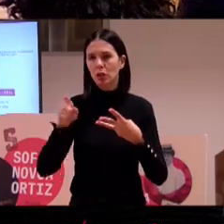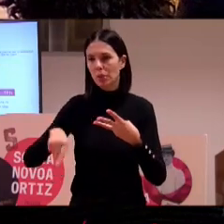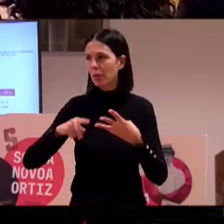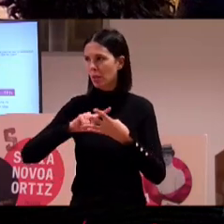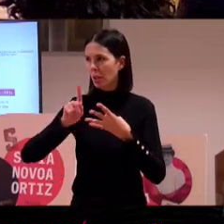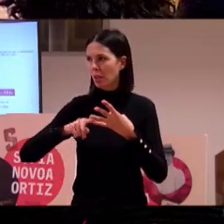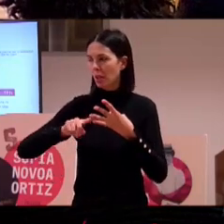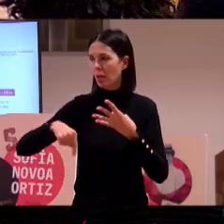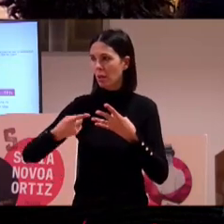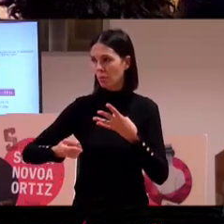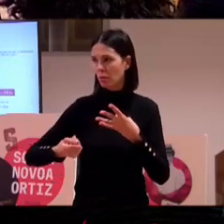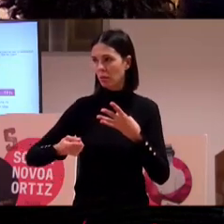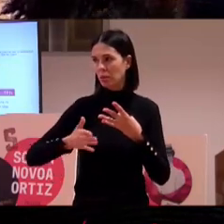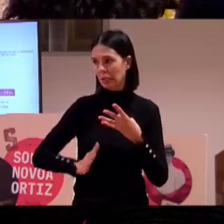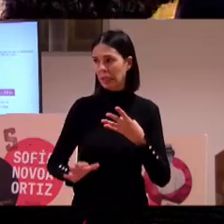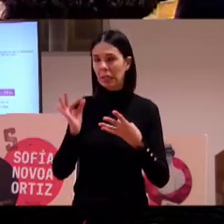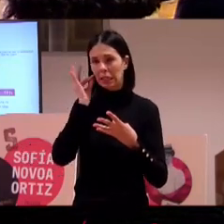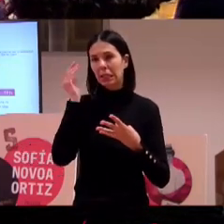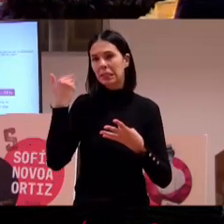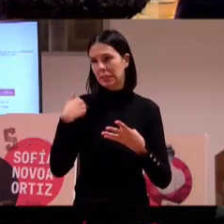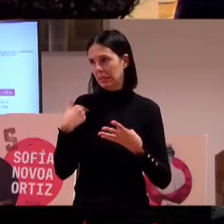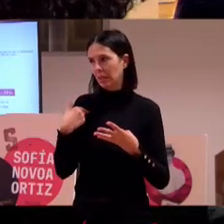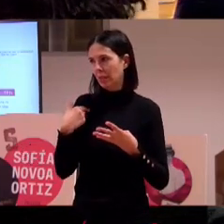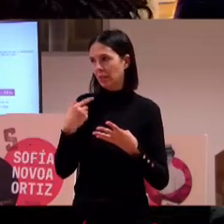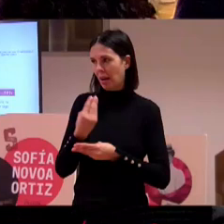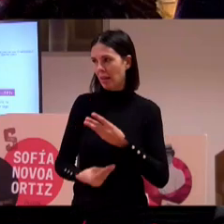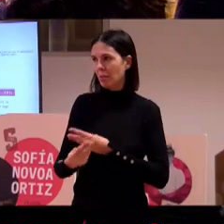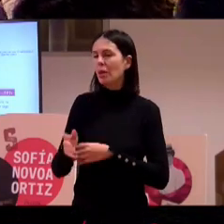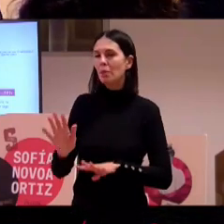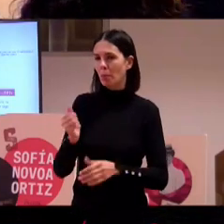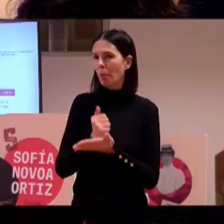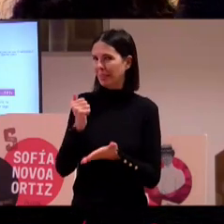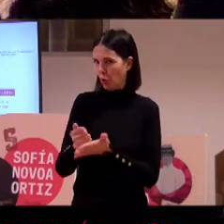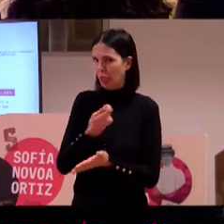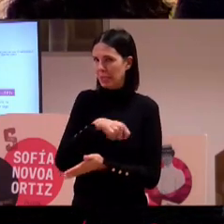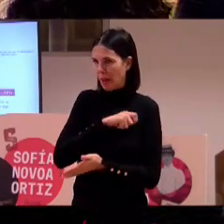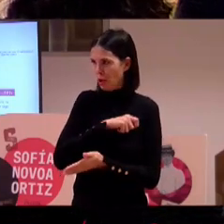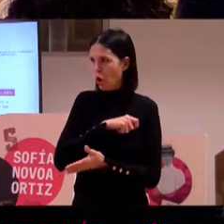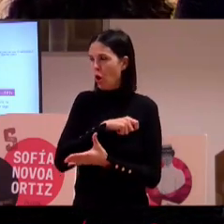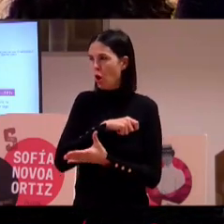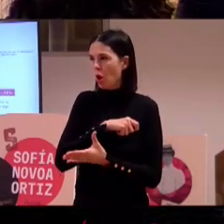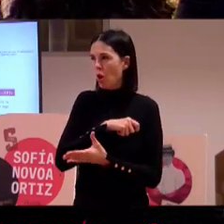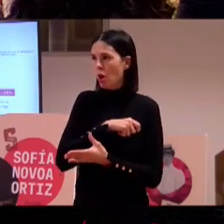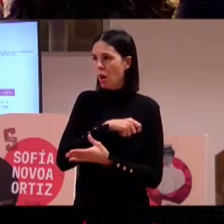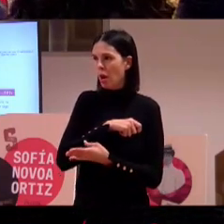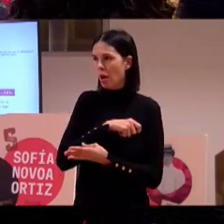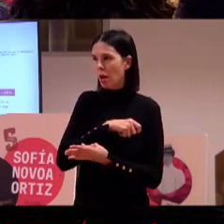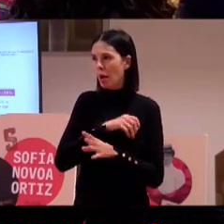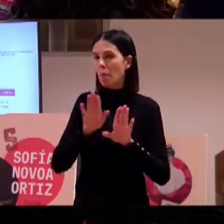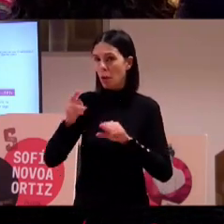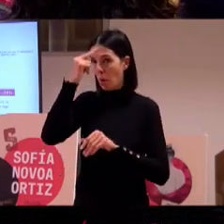Y luego mi hija, que ya es nacida, pero es española, un pasaporte español, aunque de